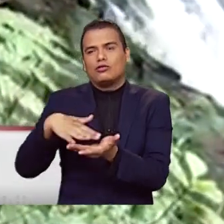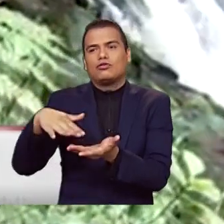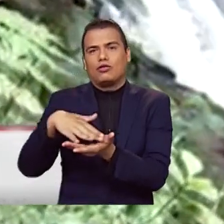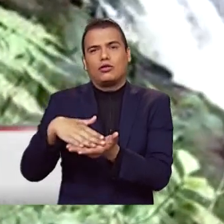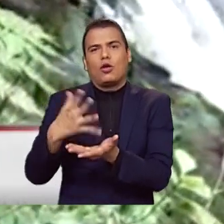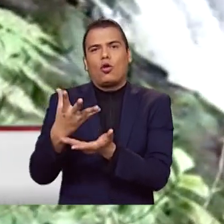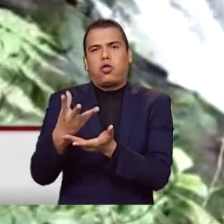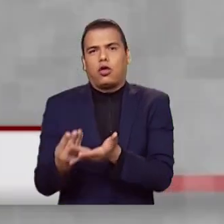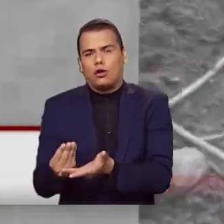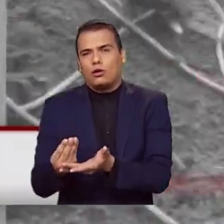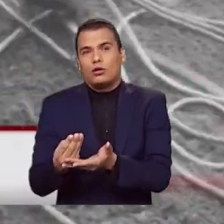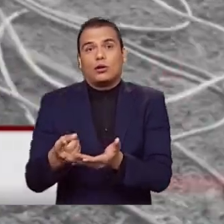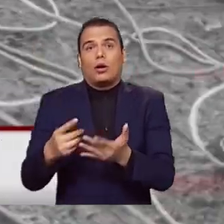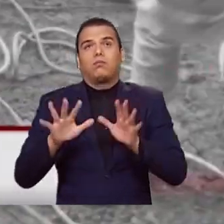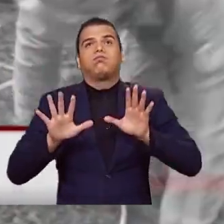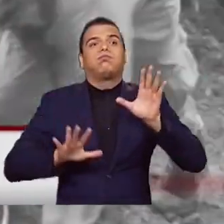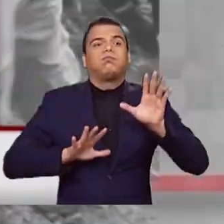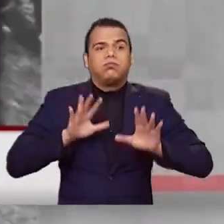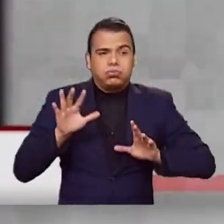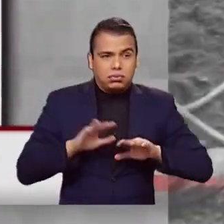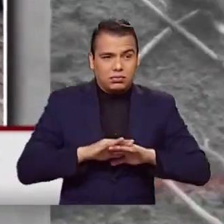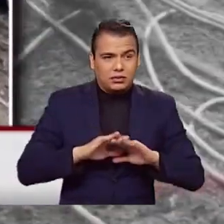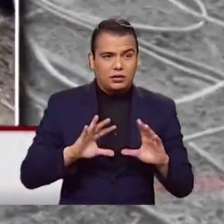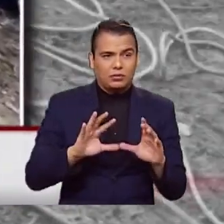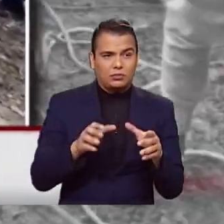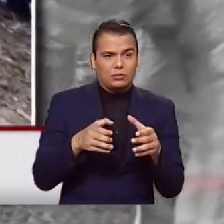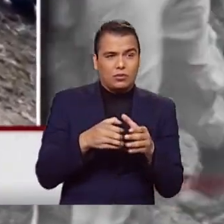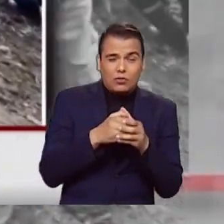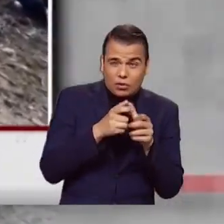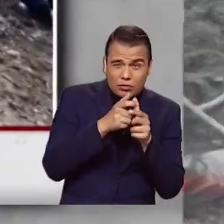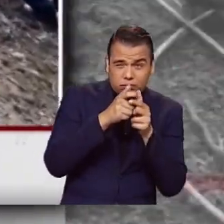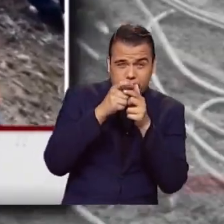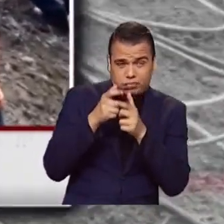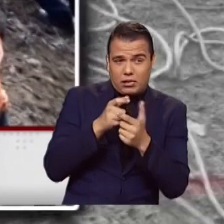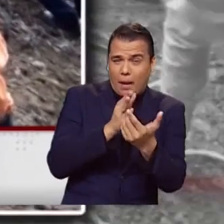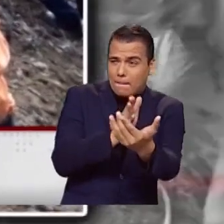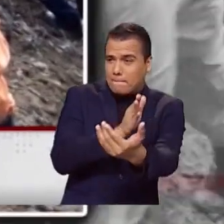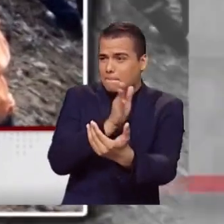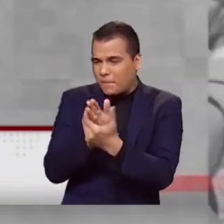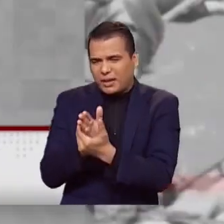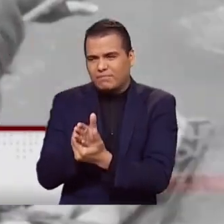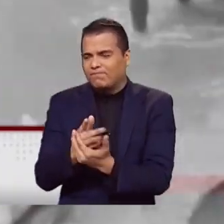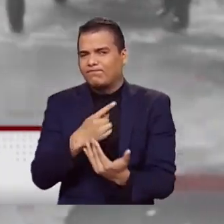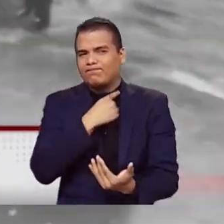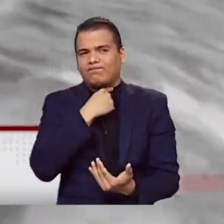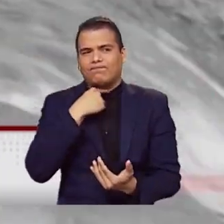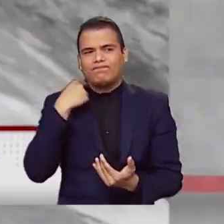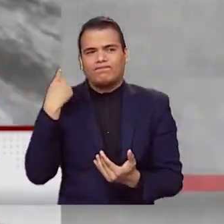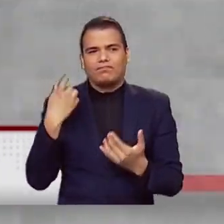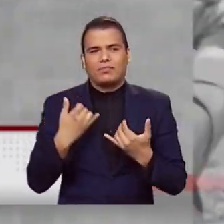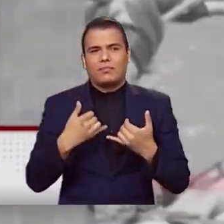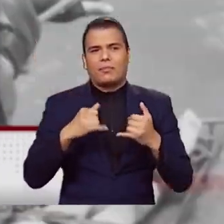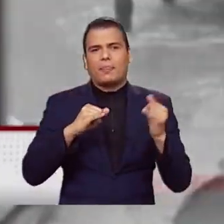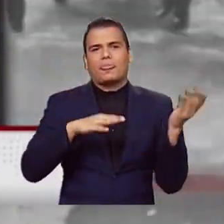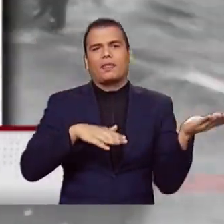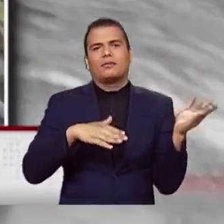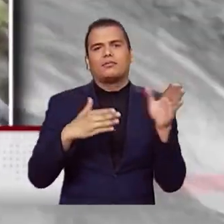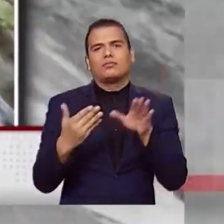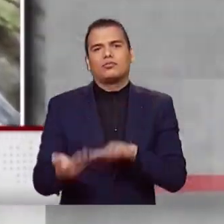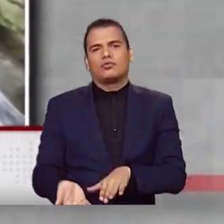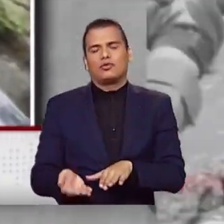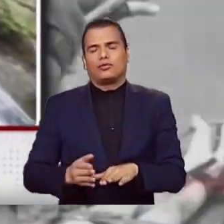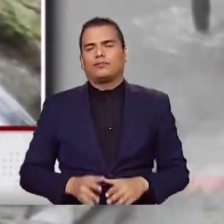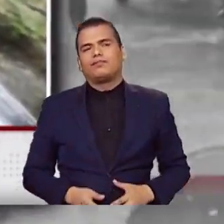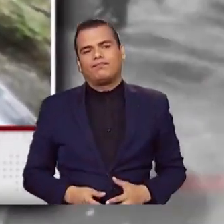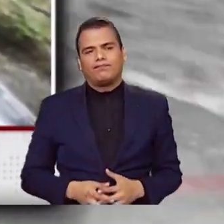Fueron los bomberos de Popayán quienes llegaron al sitio, pero cuando llegaron al lugar ya no había nada que hacer, habían perdido